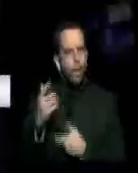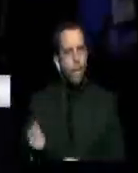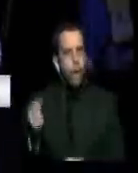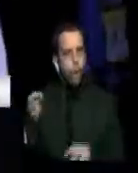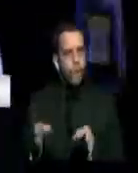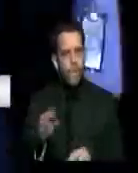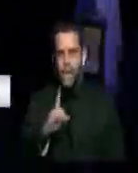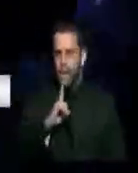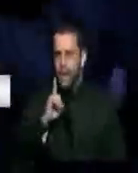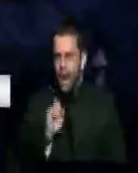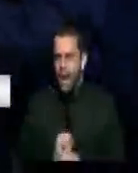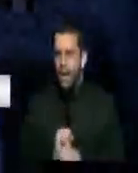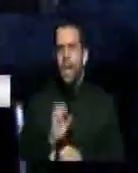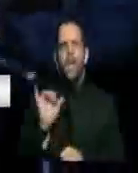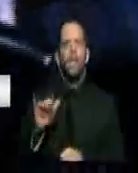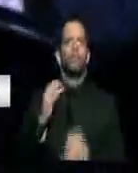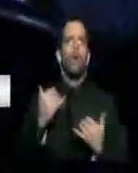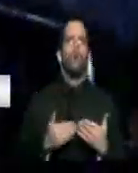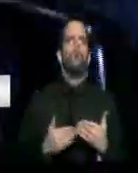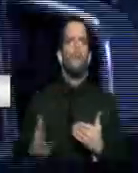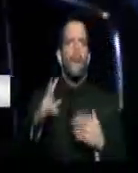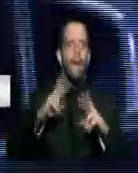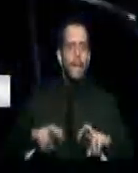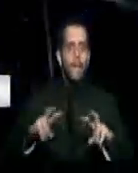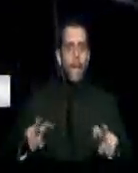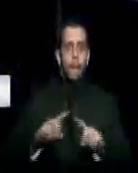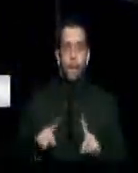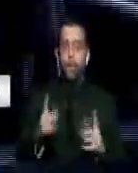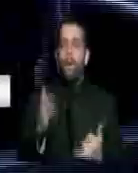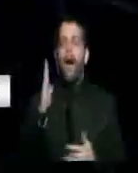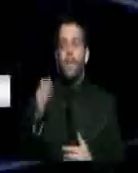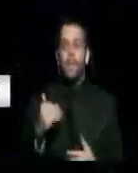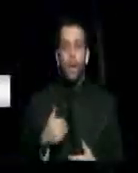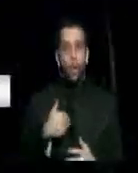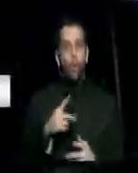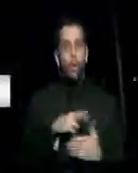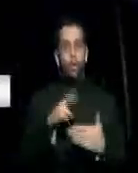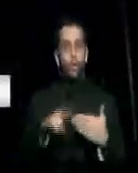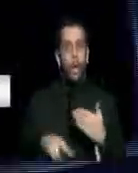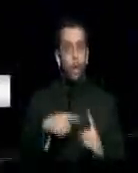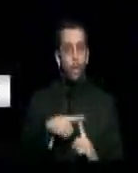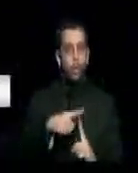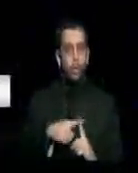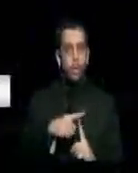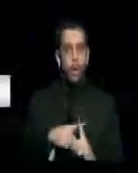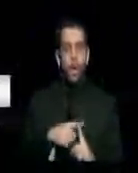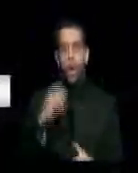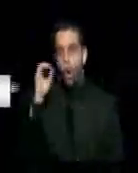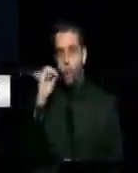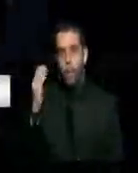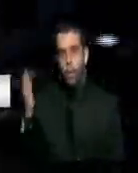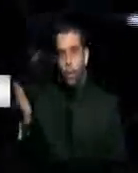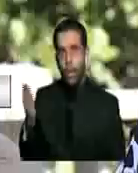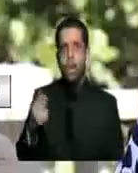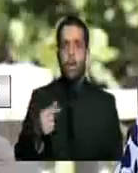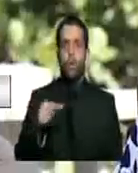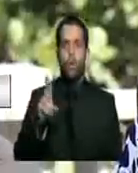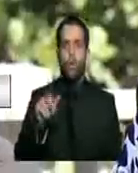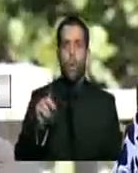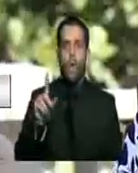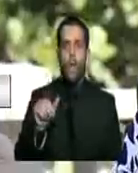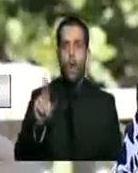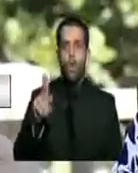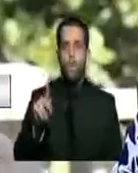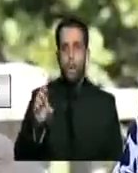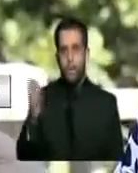es un asunto a ser analizado pero sí habrá una repercusión positiva según Guadalupe no sé en Cuánta dimensión